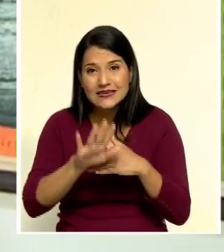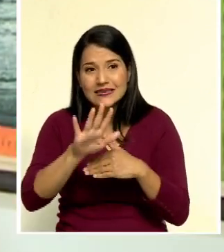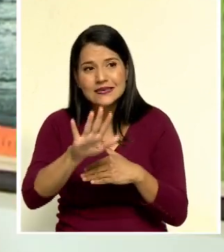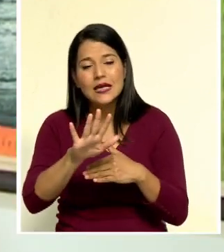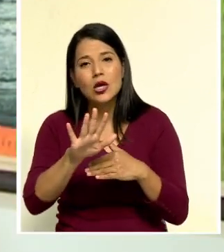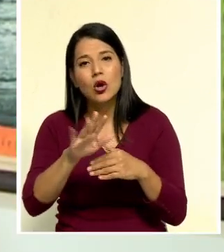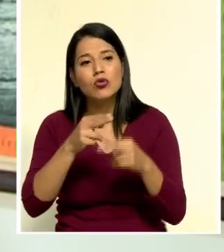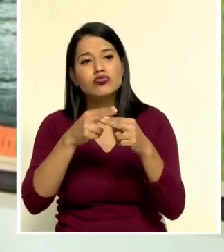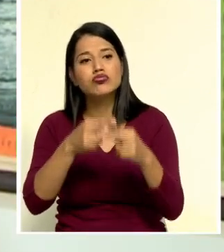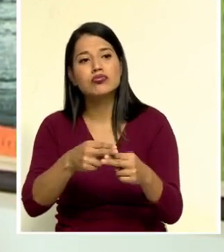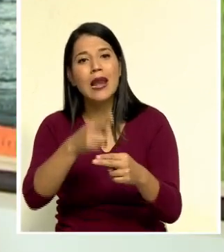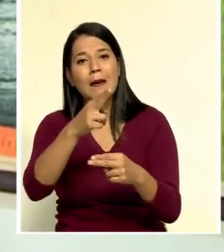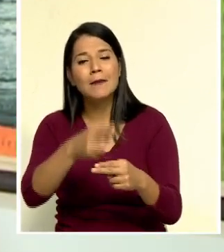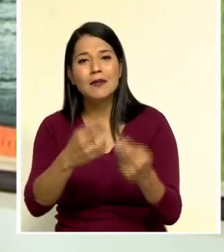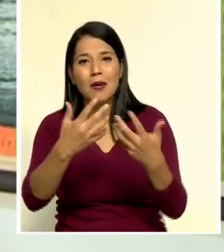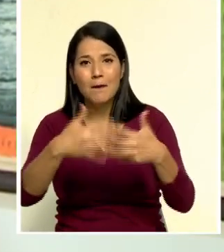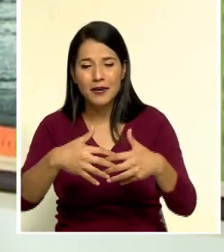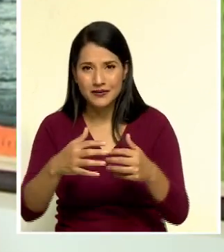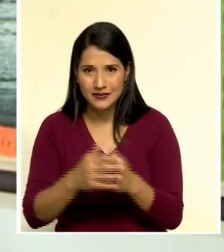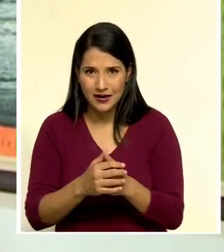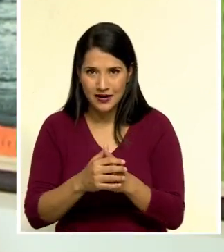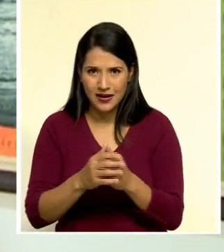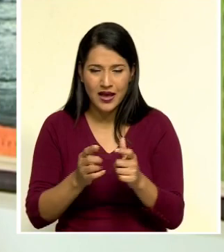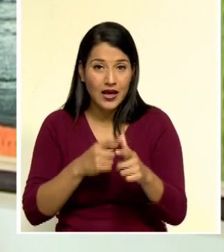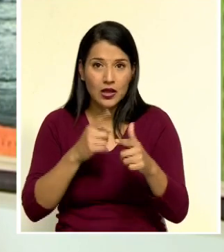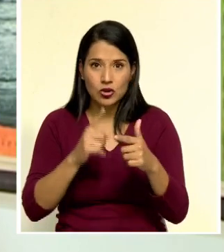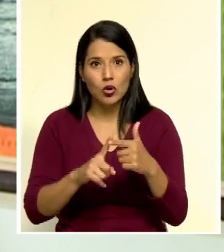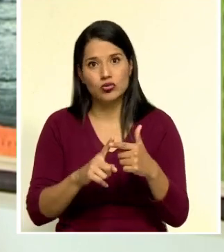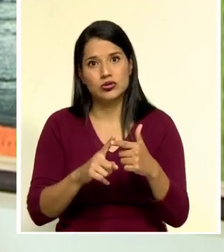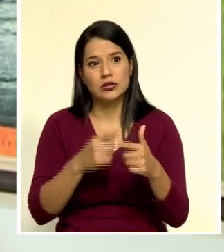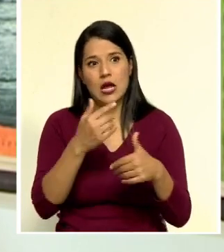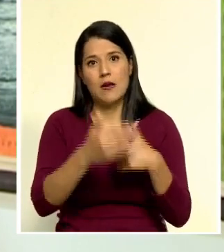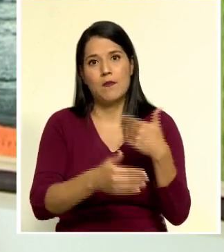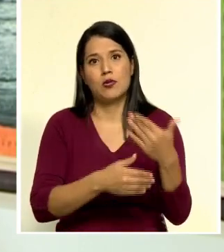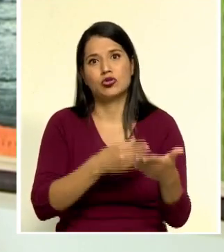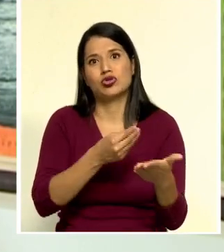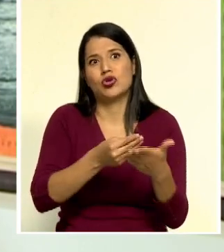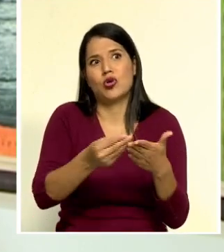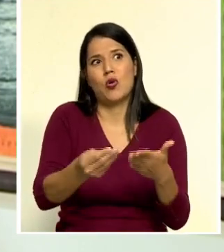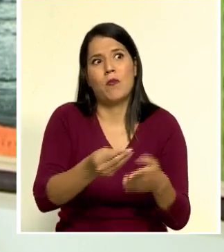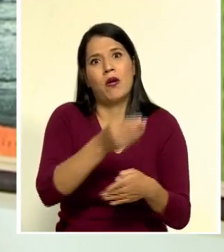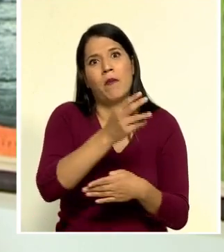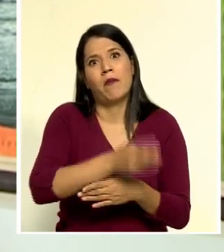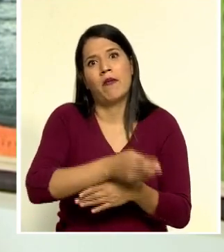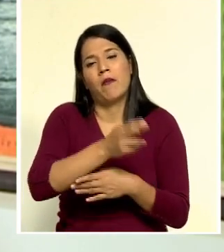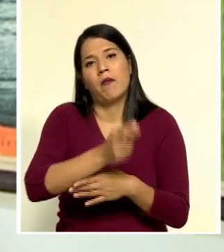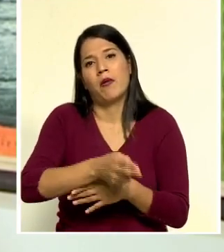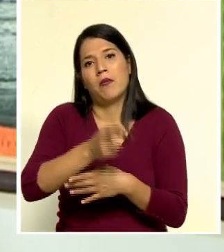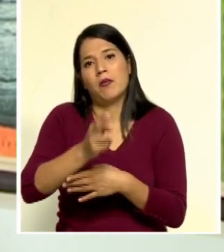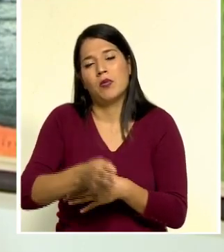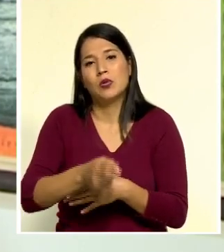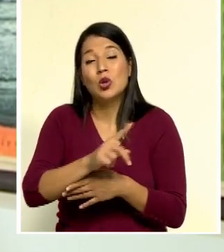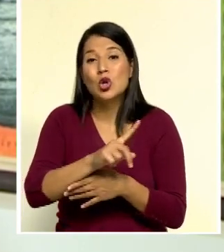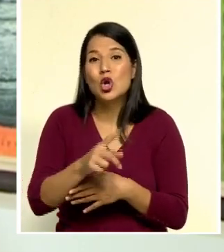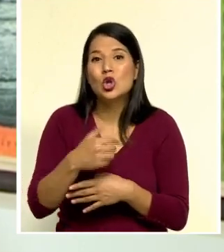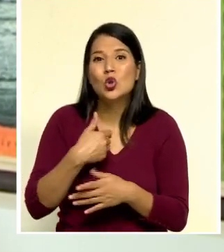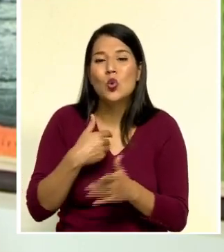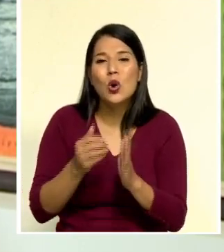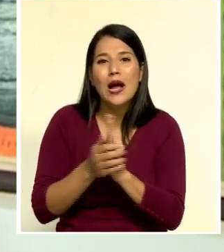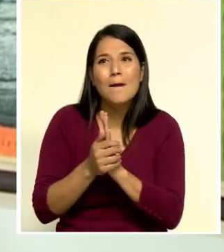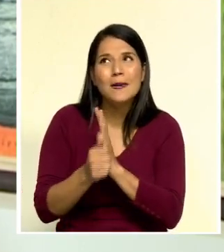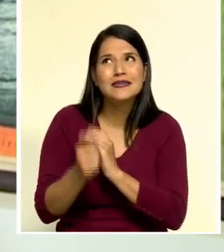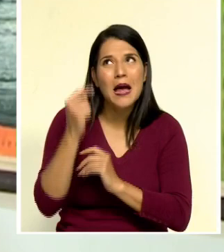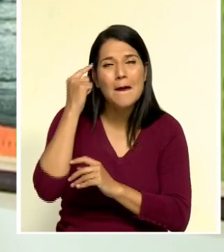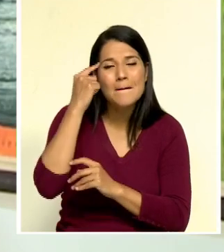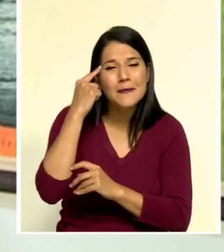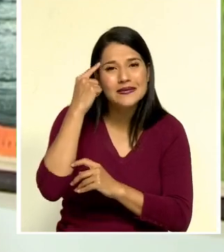más explicación que el cartel que se hizo fue más de lo mismo. No hubo capacidad de pensar en